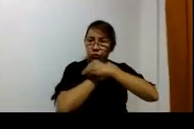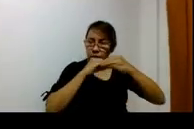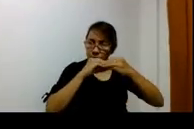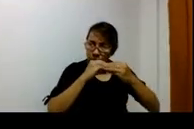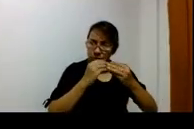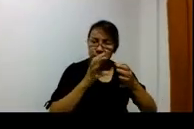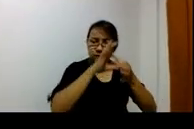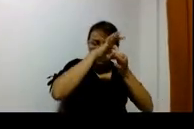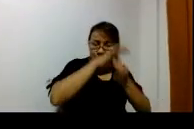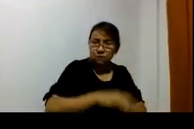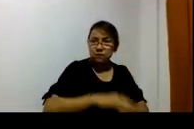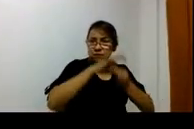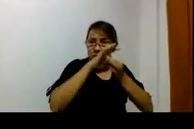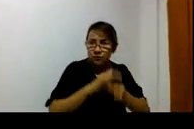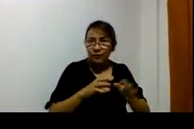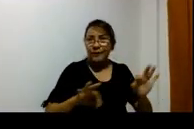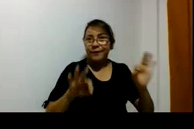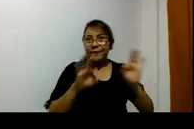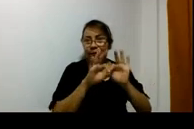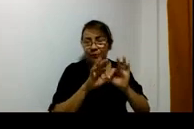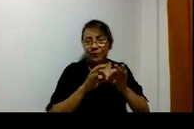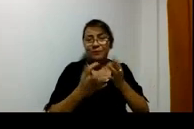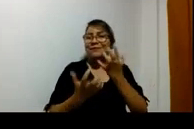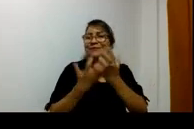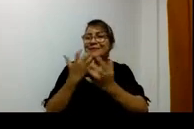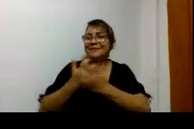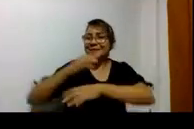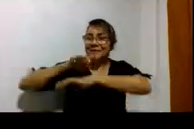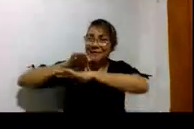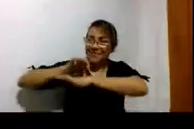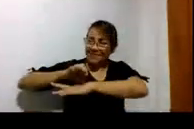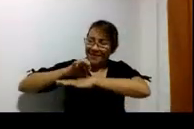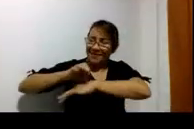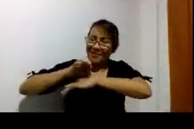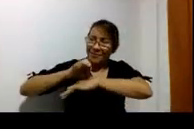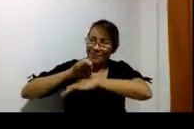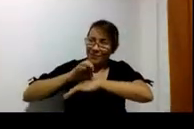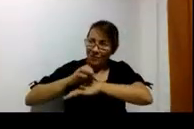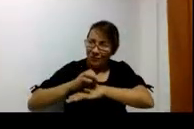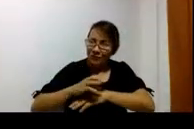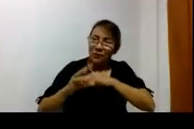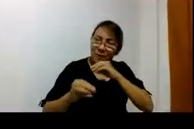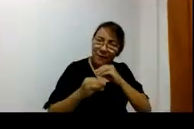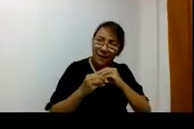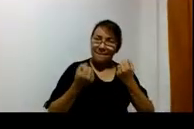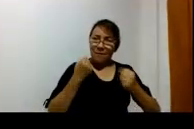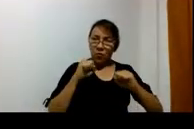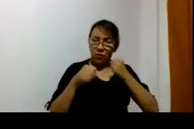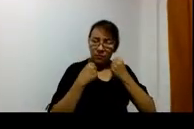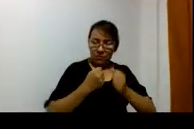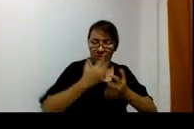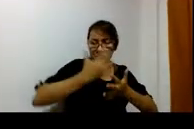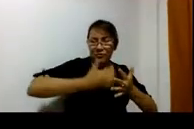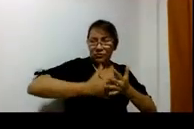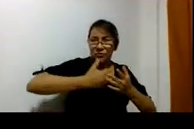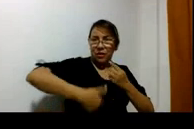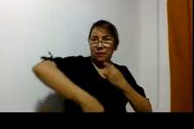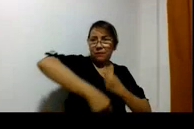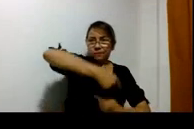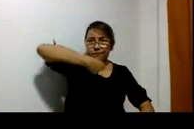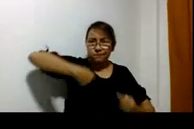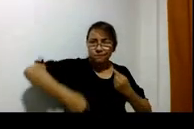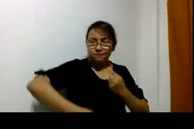esos movimientos tiene que tener interacción con el sistema nervioso, pero para que también pueda un movimiento tiene que tener mucha irrigación sanguínea, o sea que necesitamos el